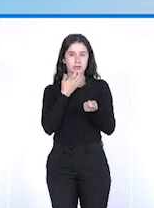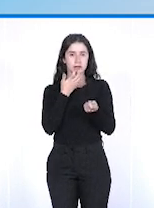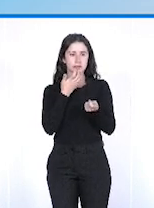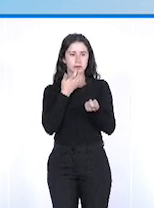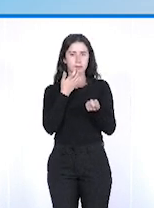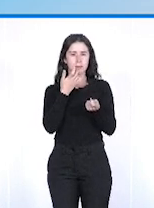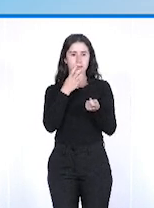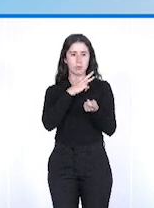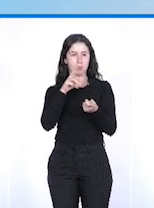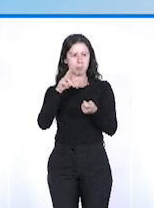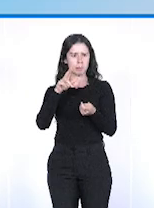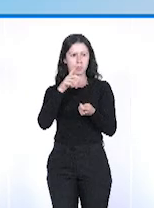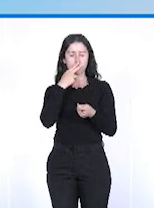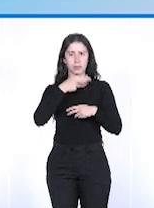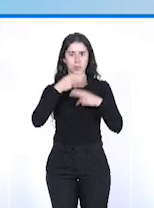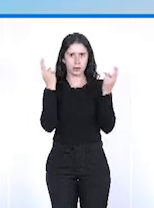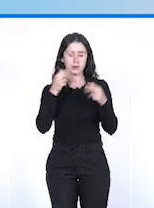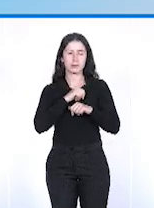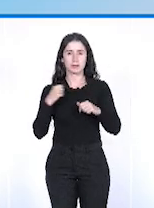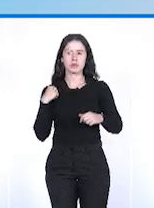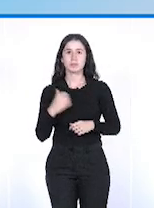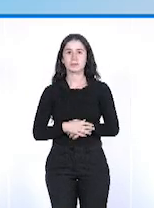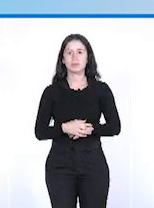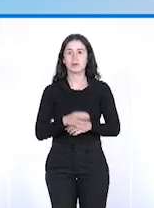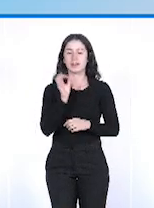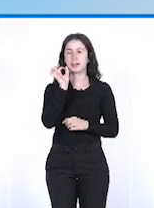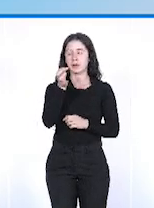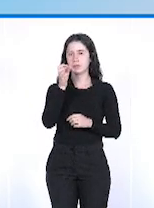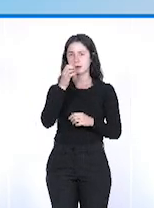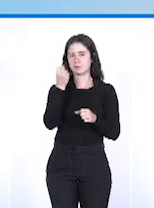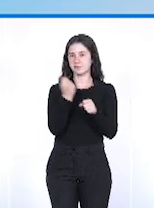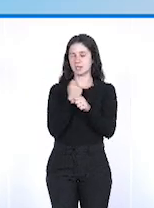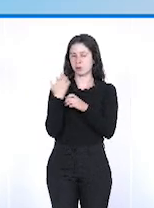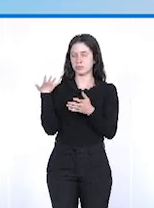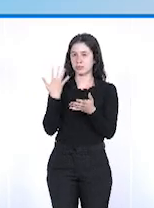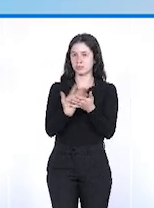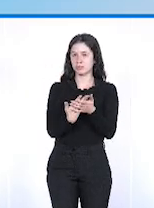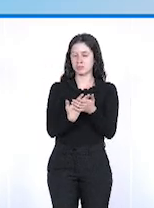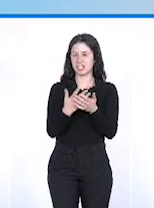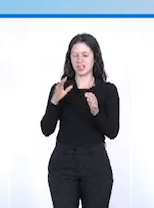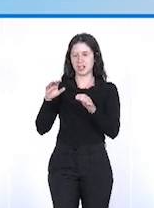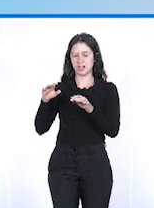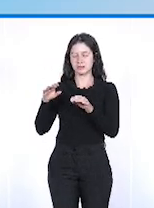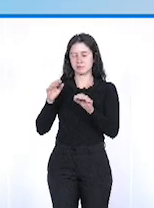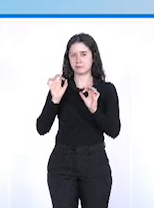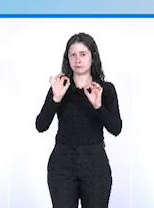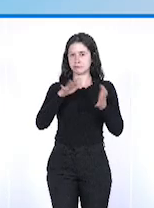privada lo cierto y verdad es que todo ese trabajo se ha materializado en que 16